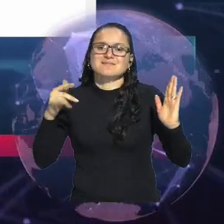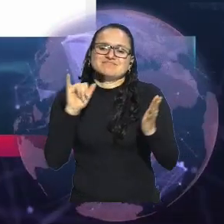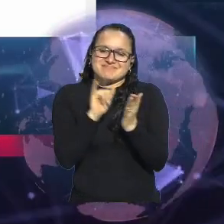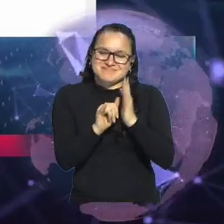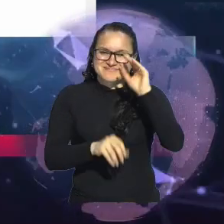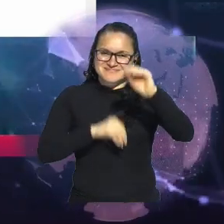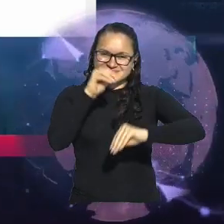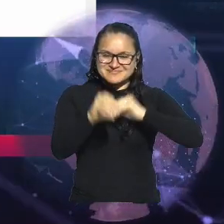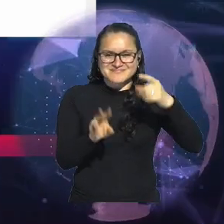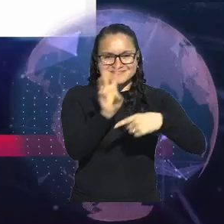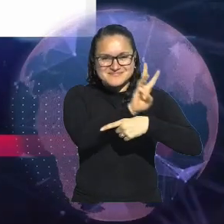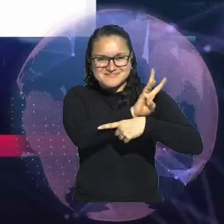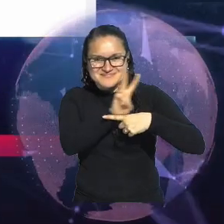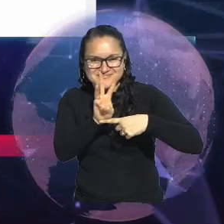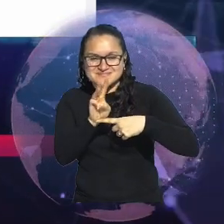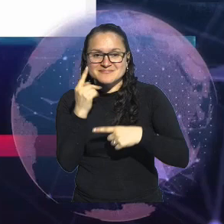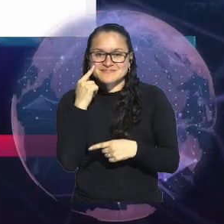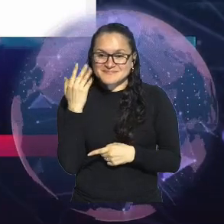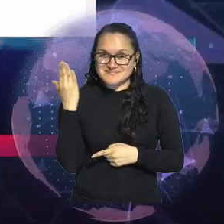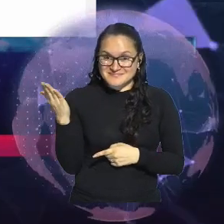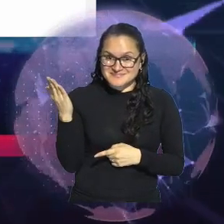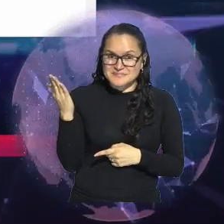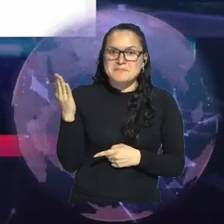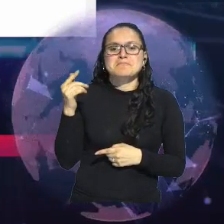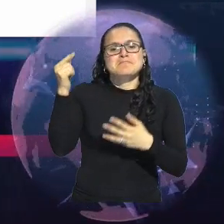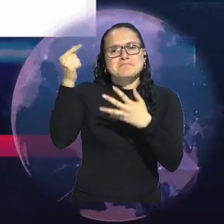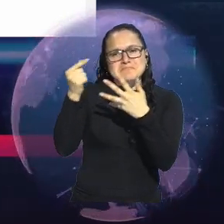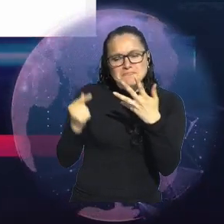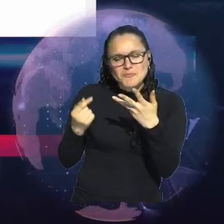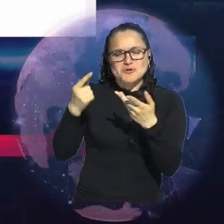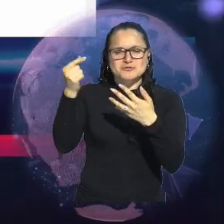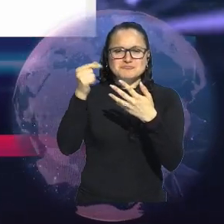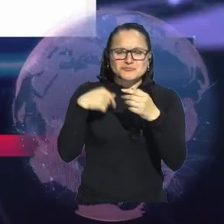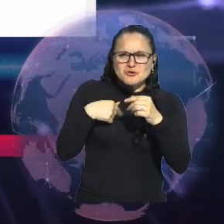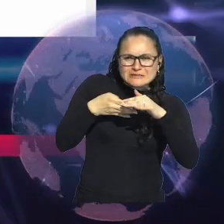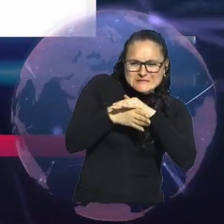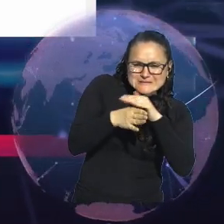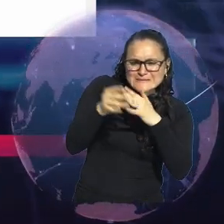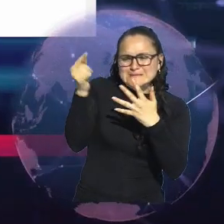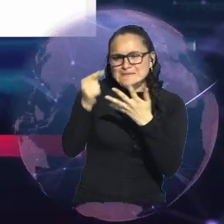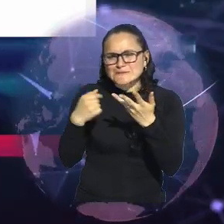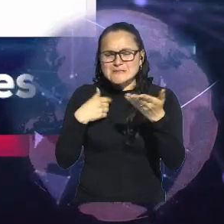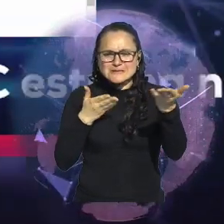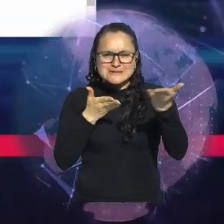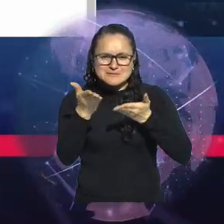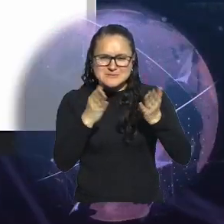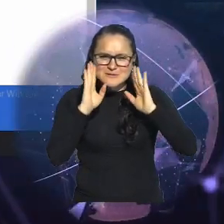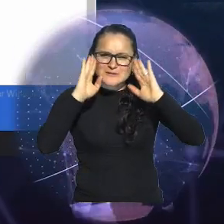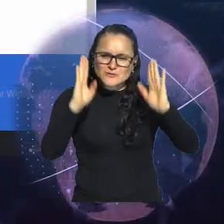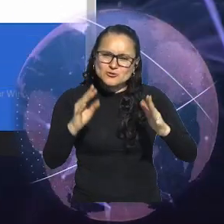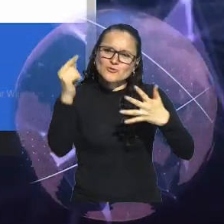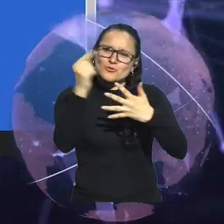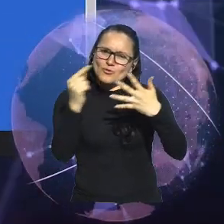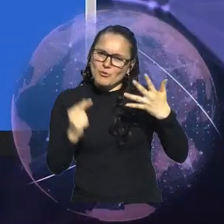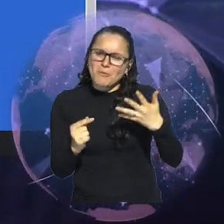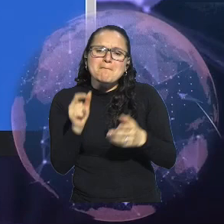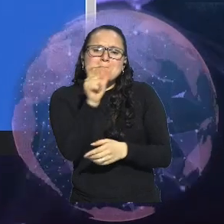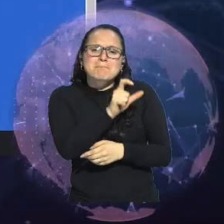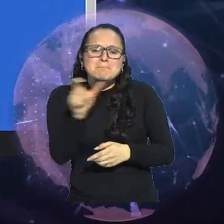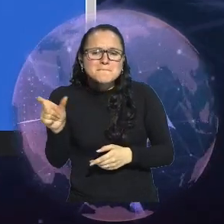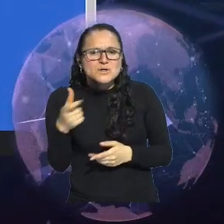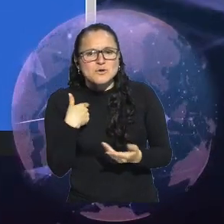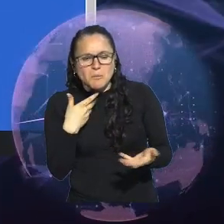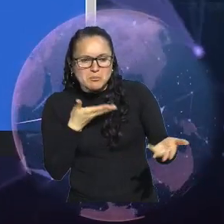que permita realizar los principales trámites y servicios ofrecidos por la entidad facilitando la interacción con los